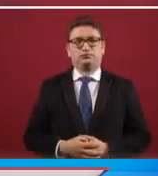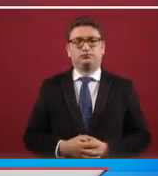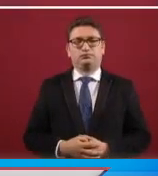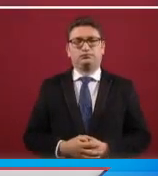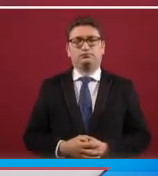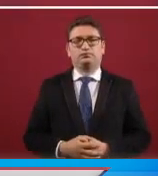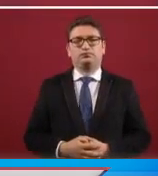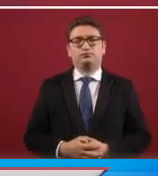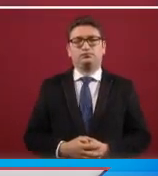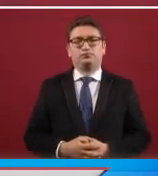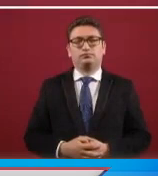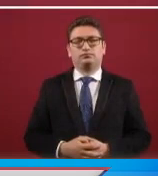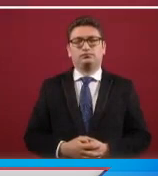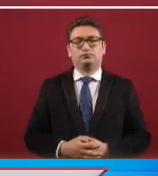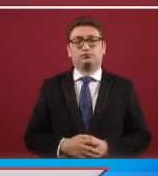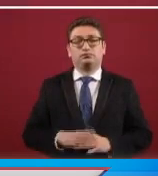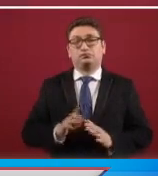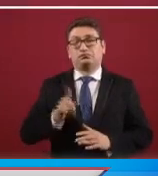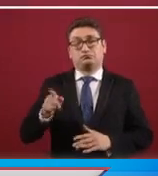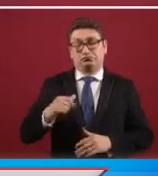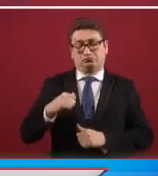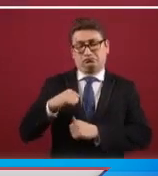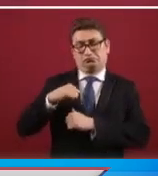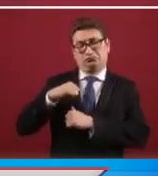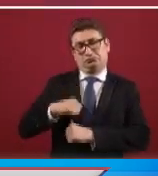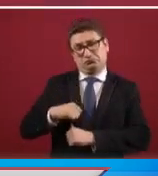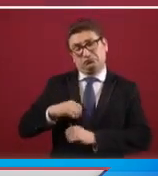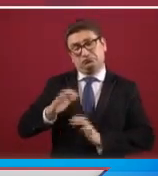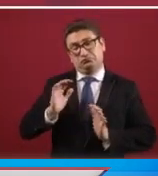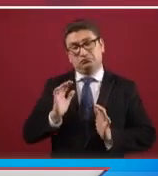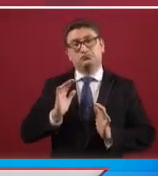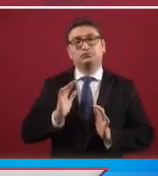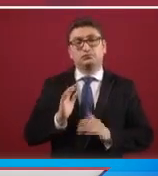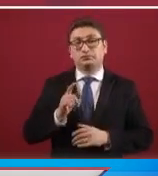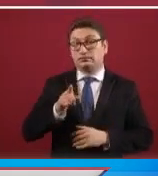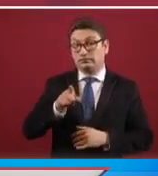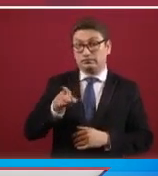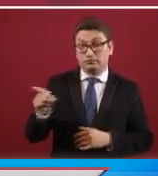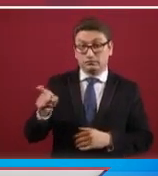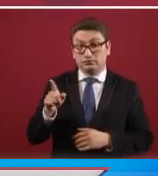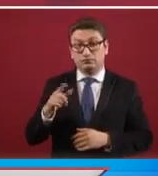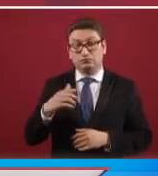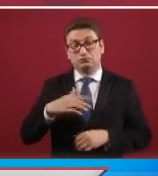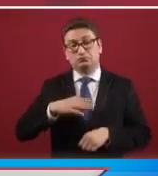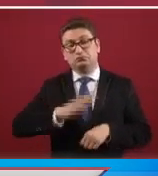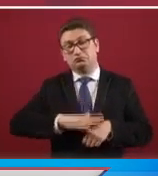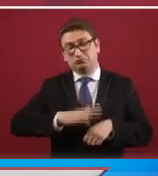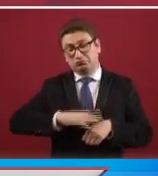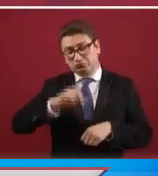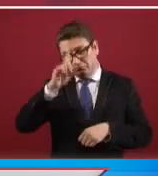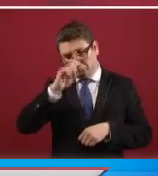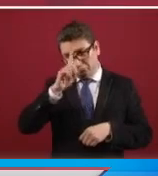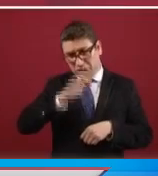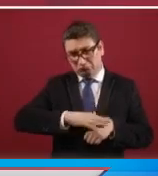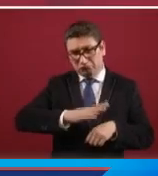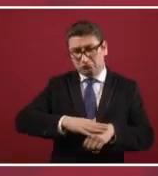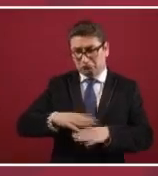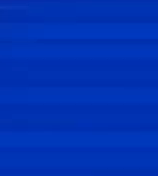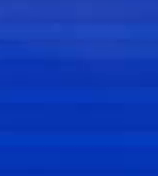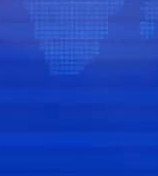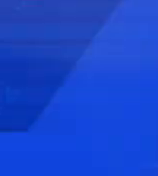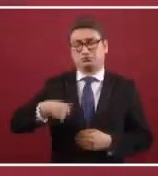un escrito hoy mismo para contestar las dudas que han expresado y ejercerá su derecho a su defensa y acatará lo que la autoridad